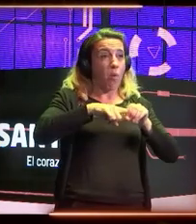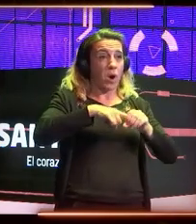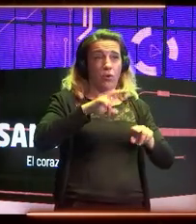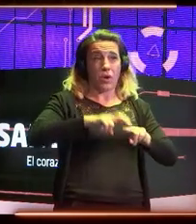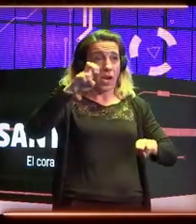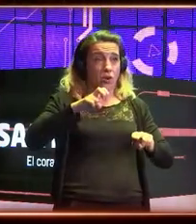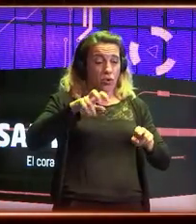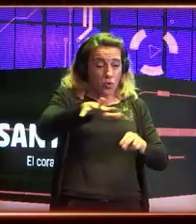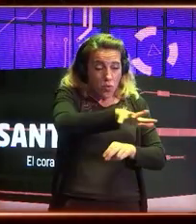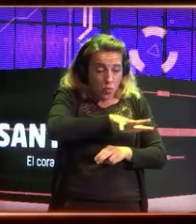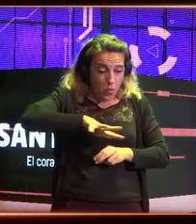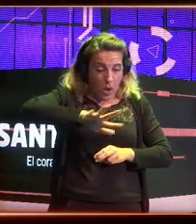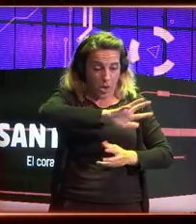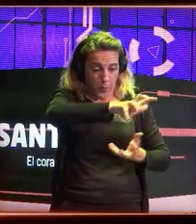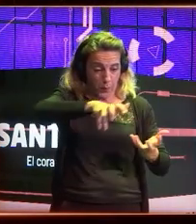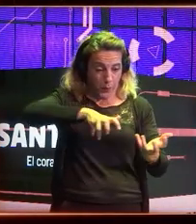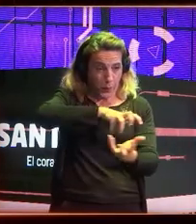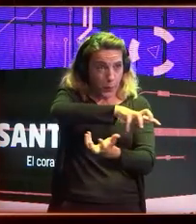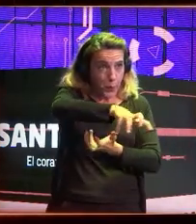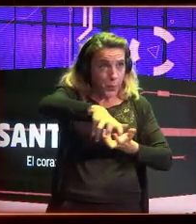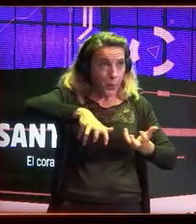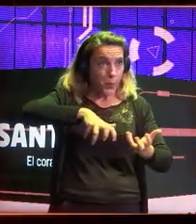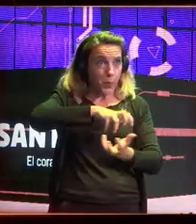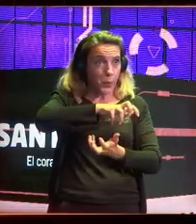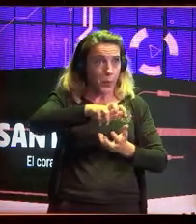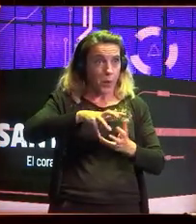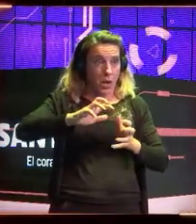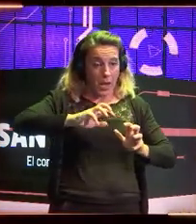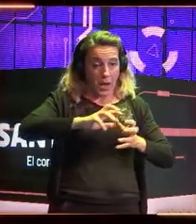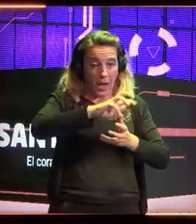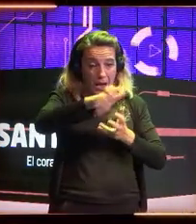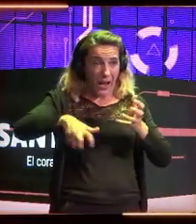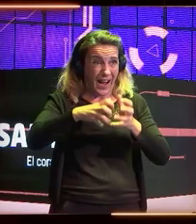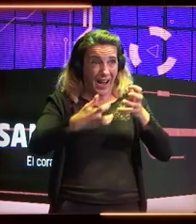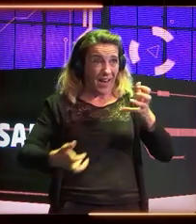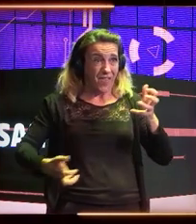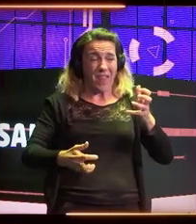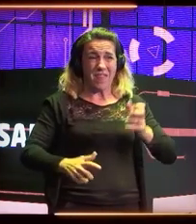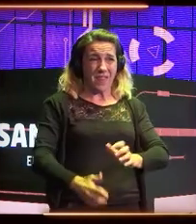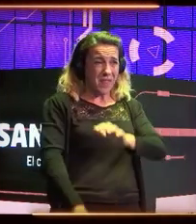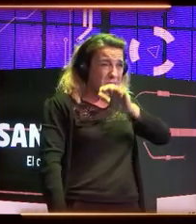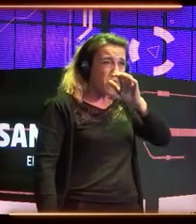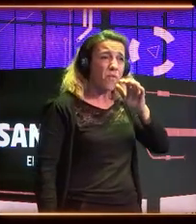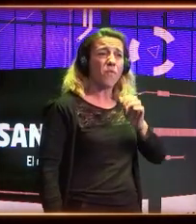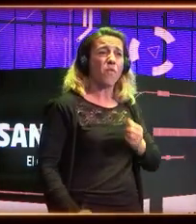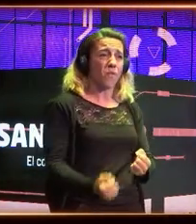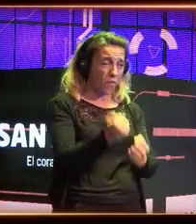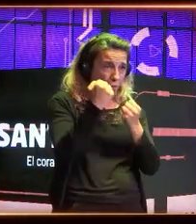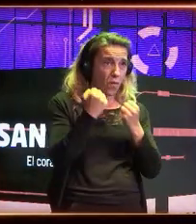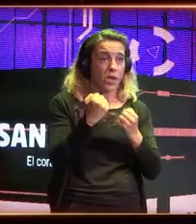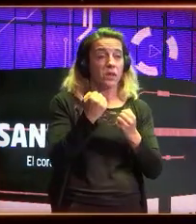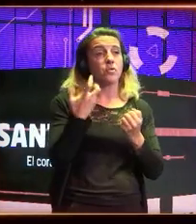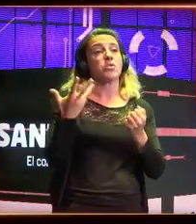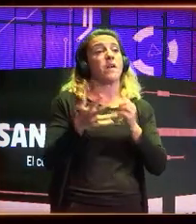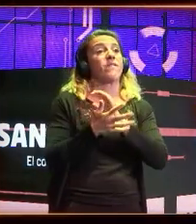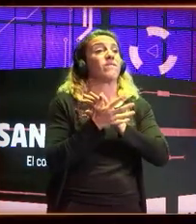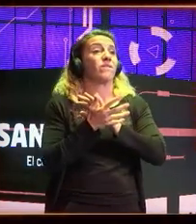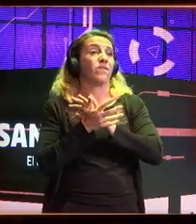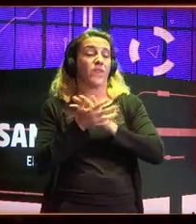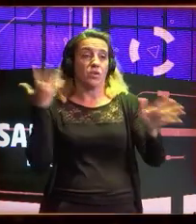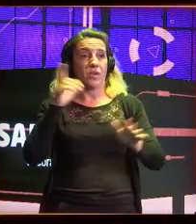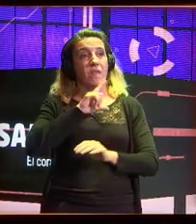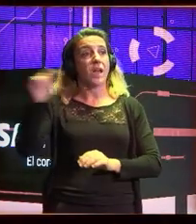entorno gravitatorio donde la gravedad es tan tan tan intensa que la velocidad escape es superior